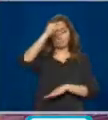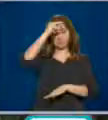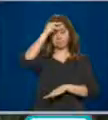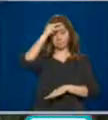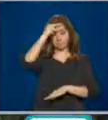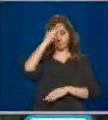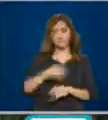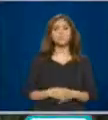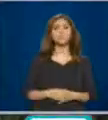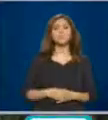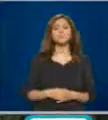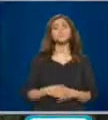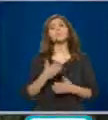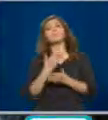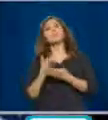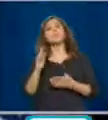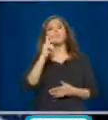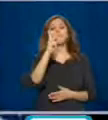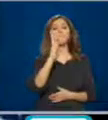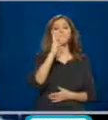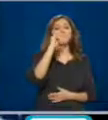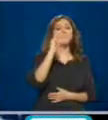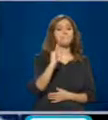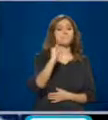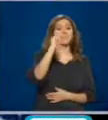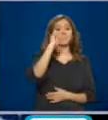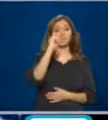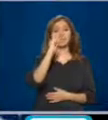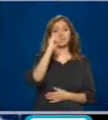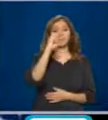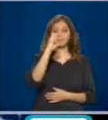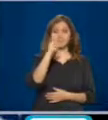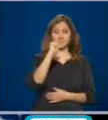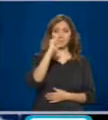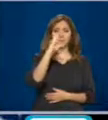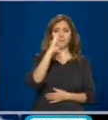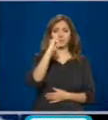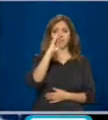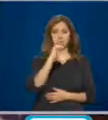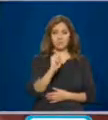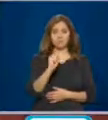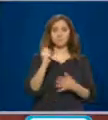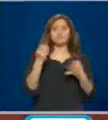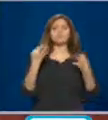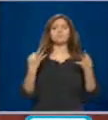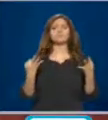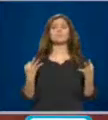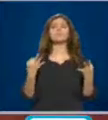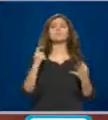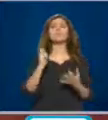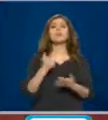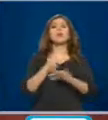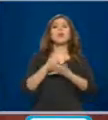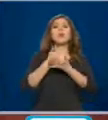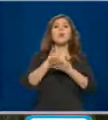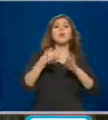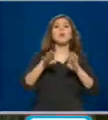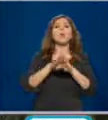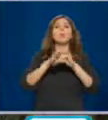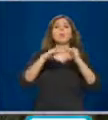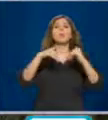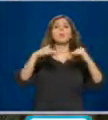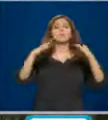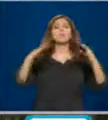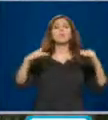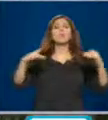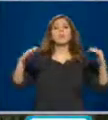Piscis, la meditación para Piscis es como el mar, va a fluir como en su casa. Así es que por